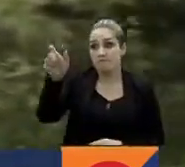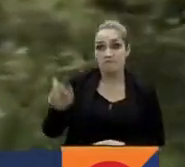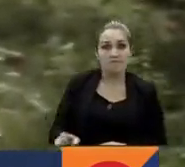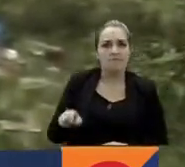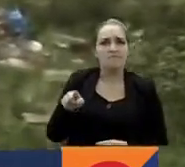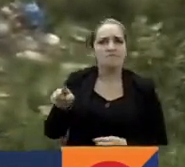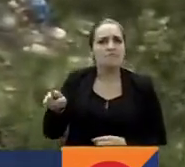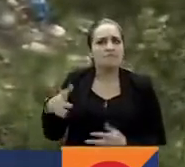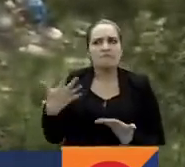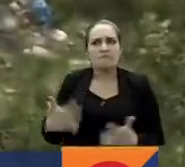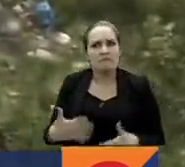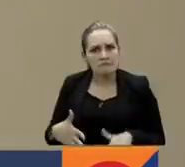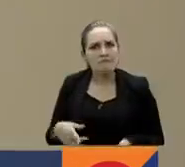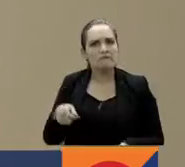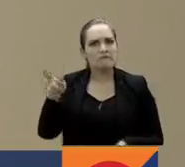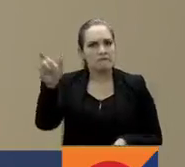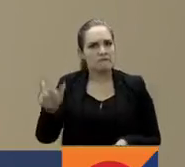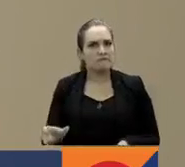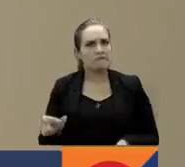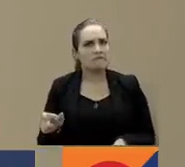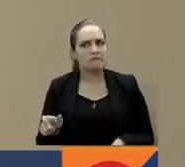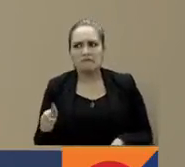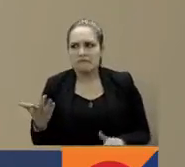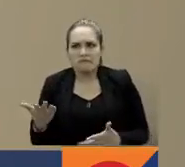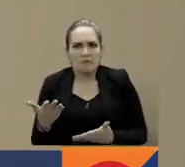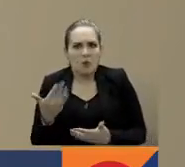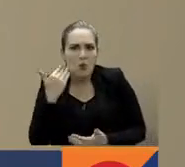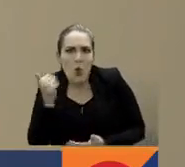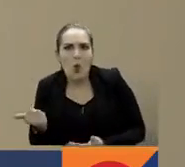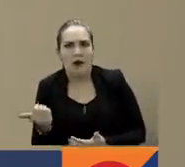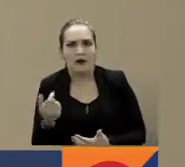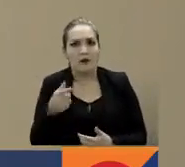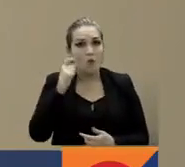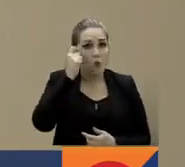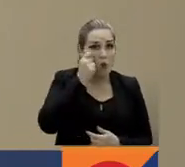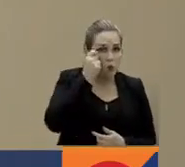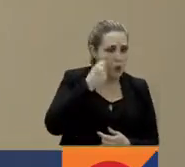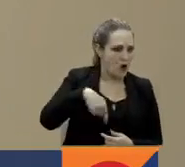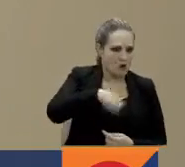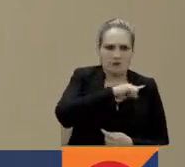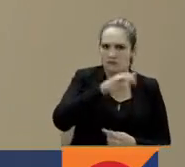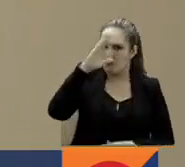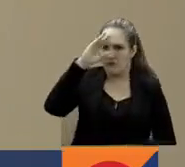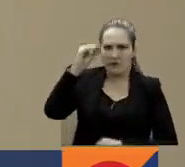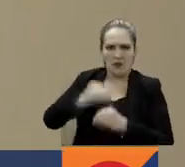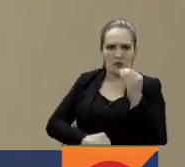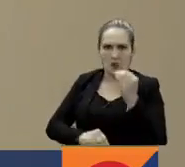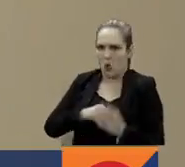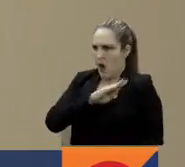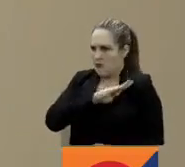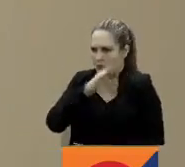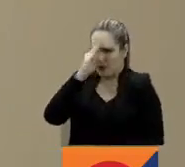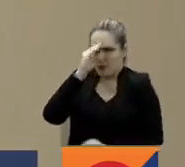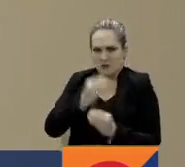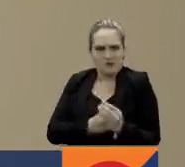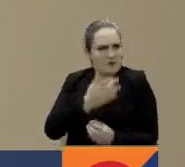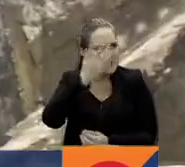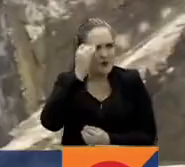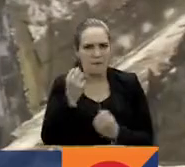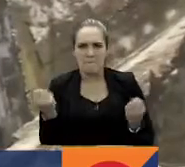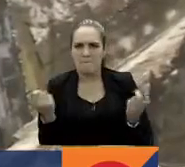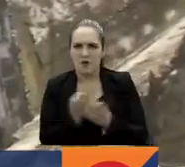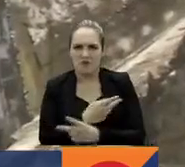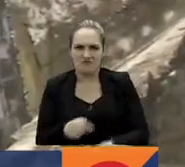alto. Nuevamente desde la Administración Municipal Buga de la Gente rechazamos contundentemente estos actos de